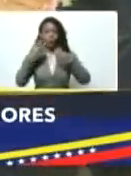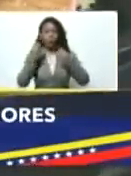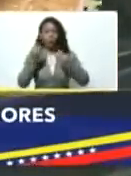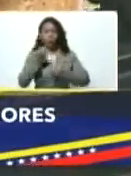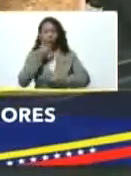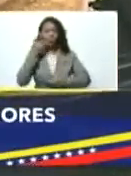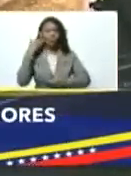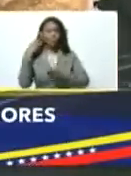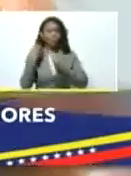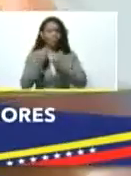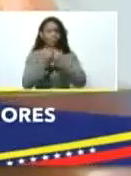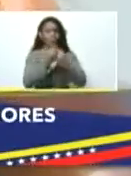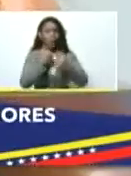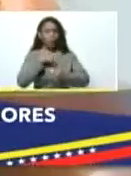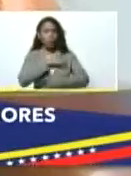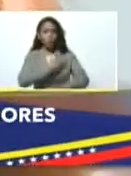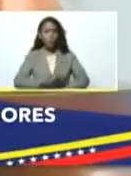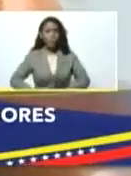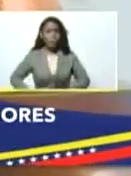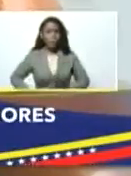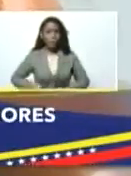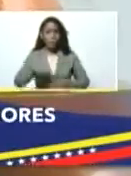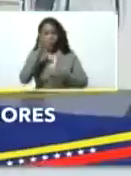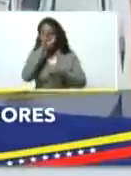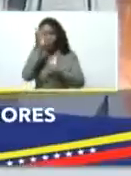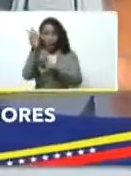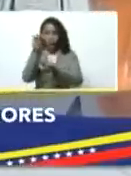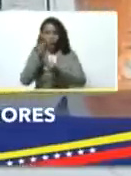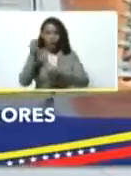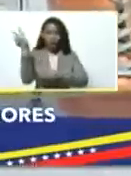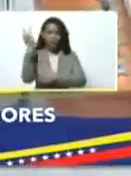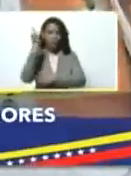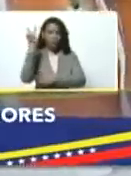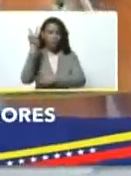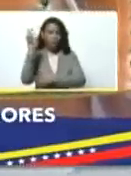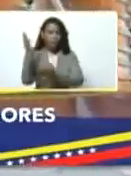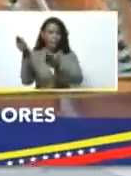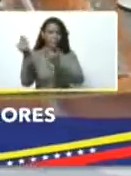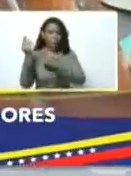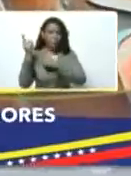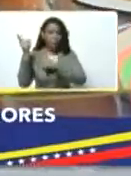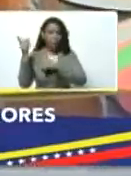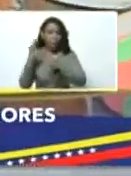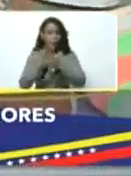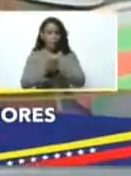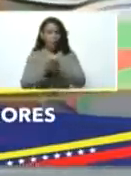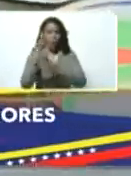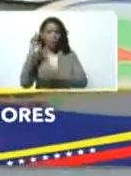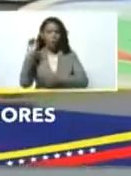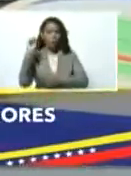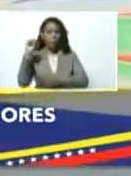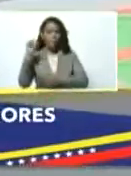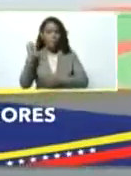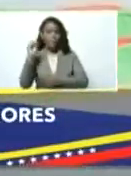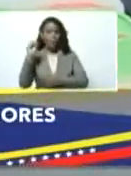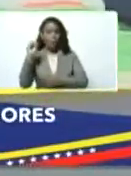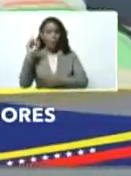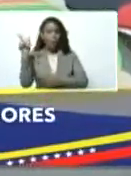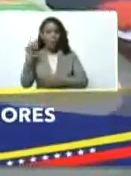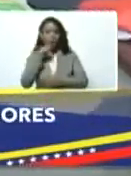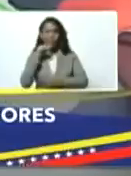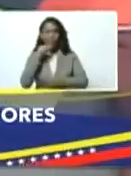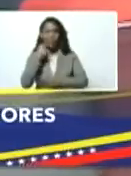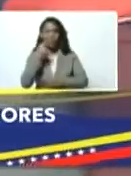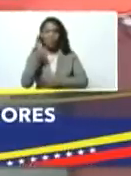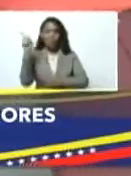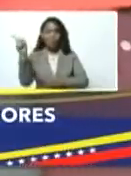nos acompaña a nosotros el presidente del Banco de Venezuela, el compañero Román Maniglia, quien, bueno, va a